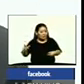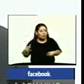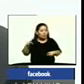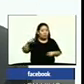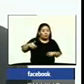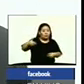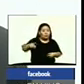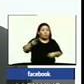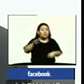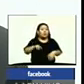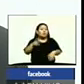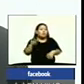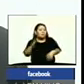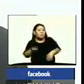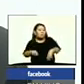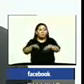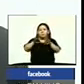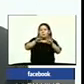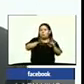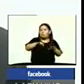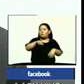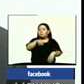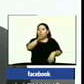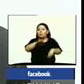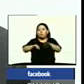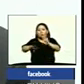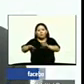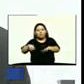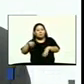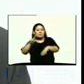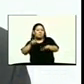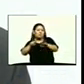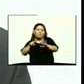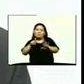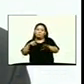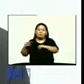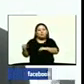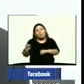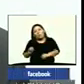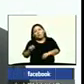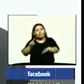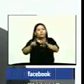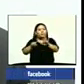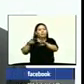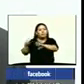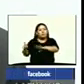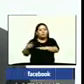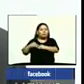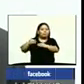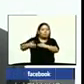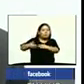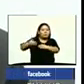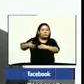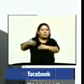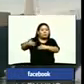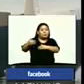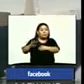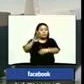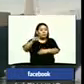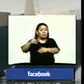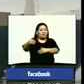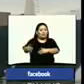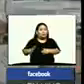dar en 59, 60, 59, 61, en 2020, 2021, 2022 y 2023.